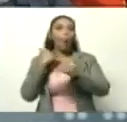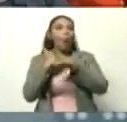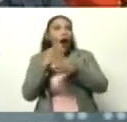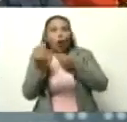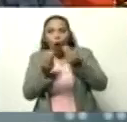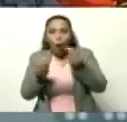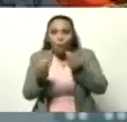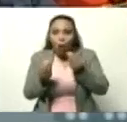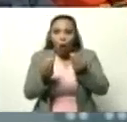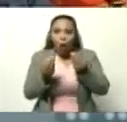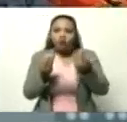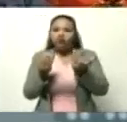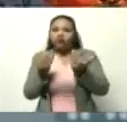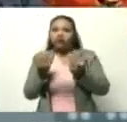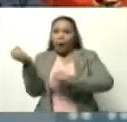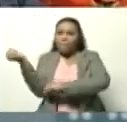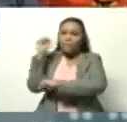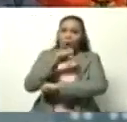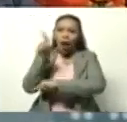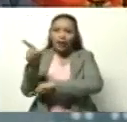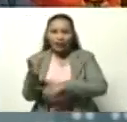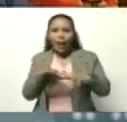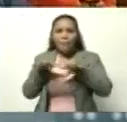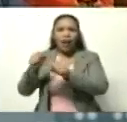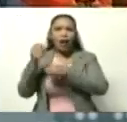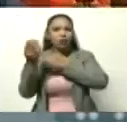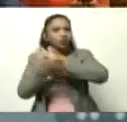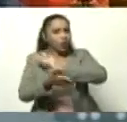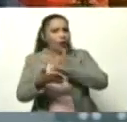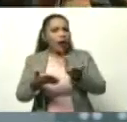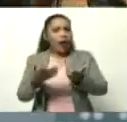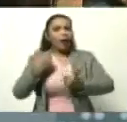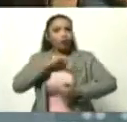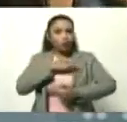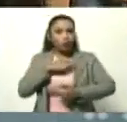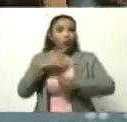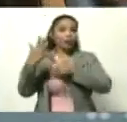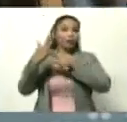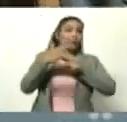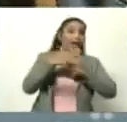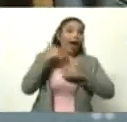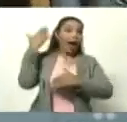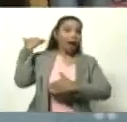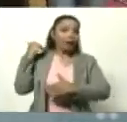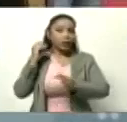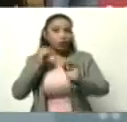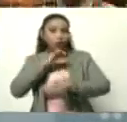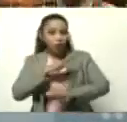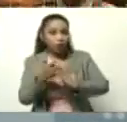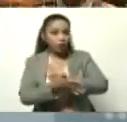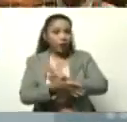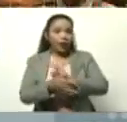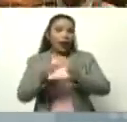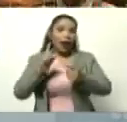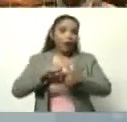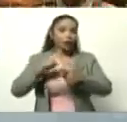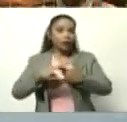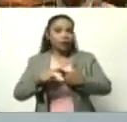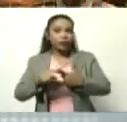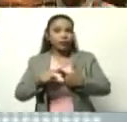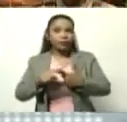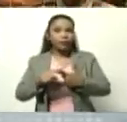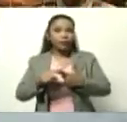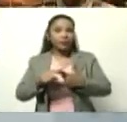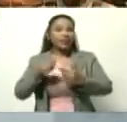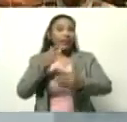que derroten de esa hegemonía imperial aquí hemos estado sus objetivos desde entonces y